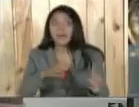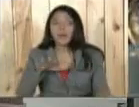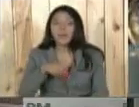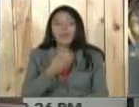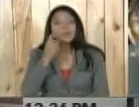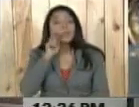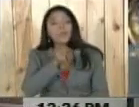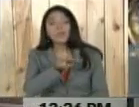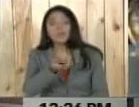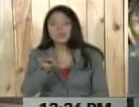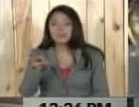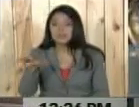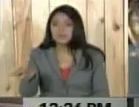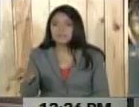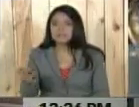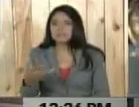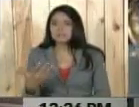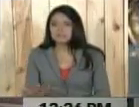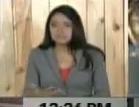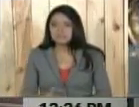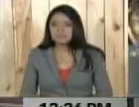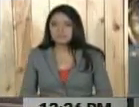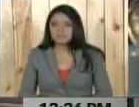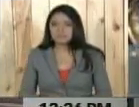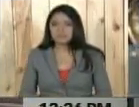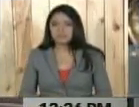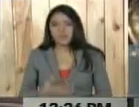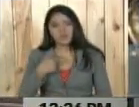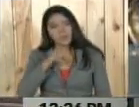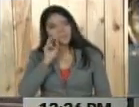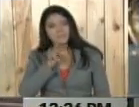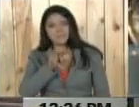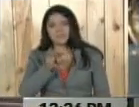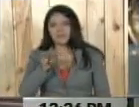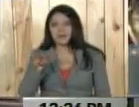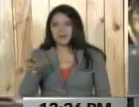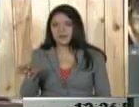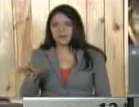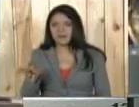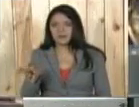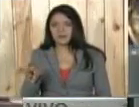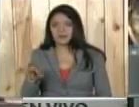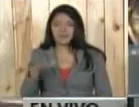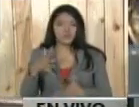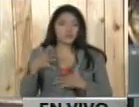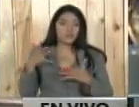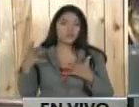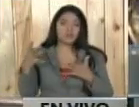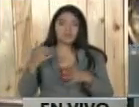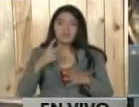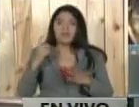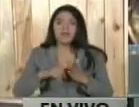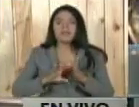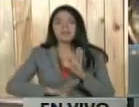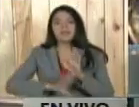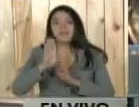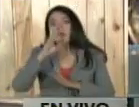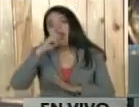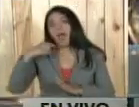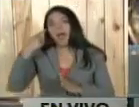visualizar con una mirada muy abarcadora el desarrollo de los